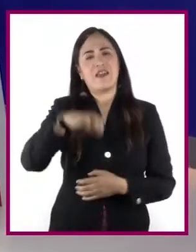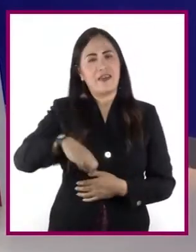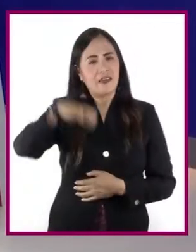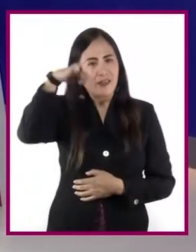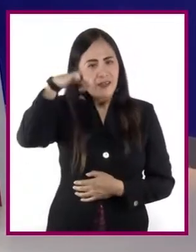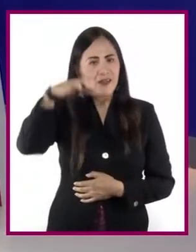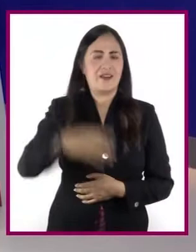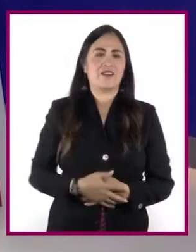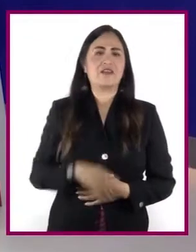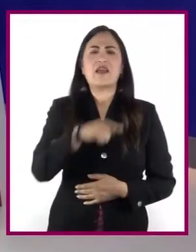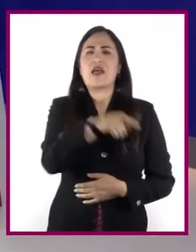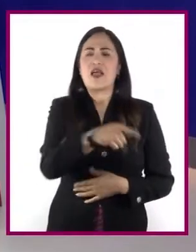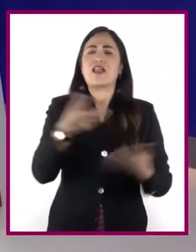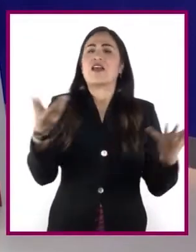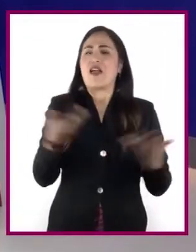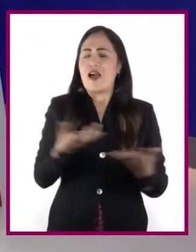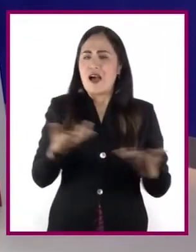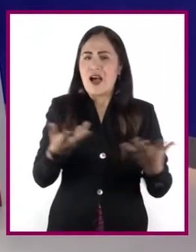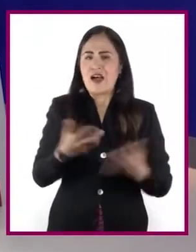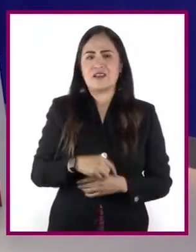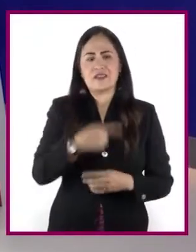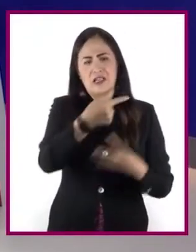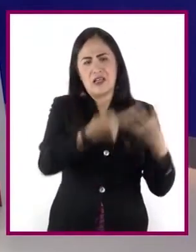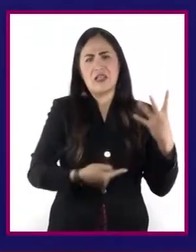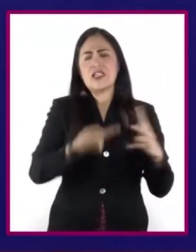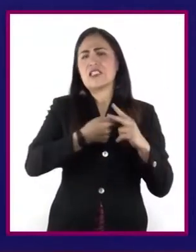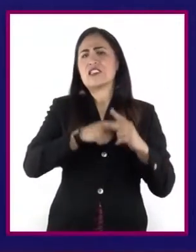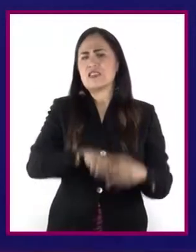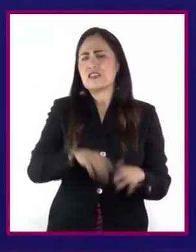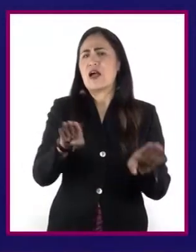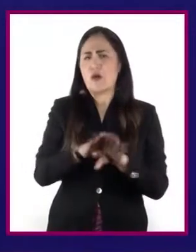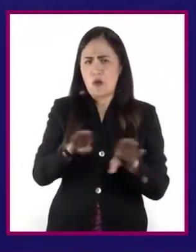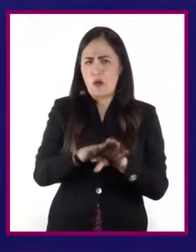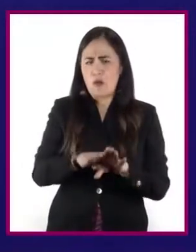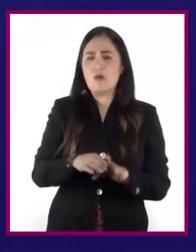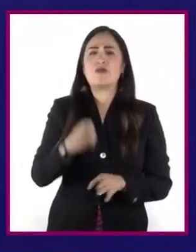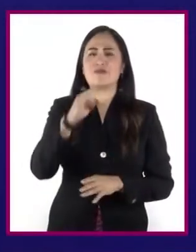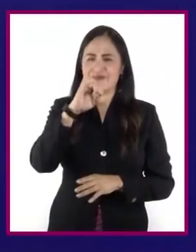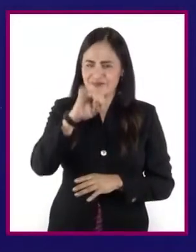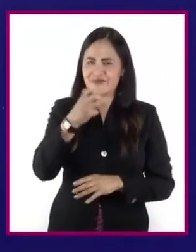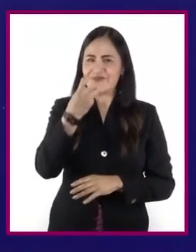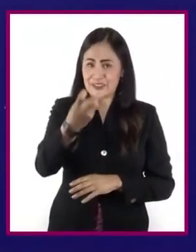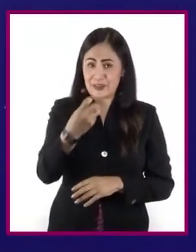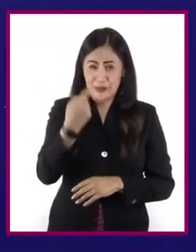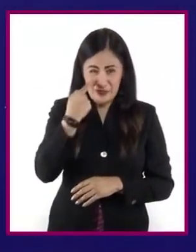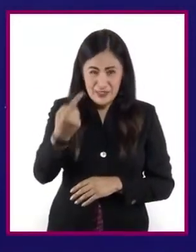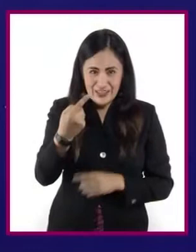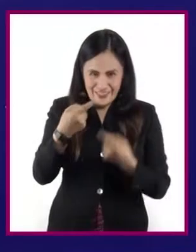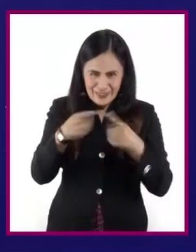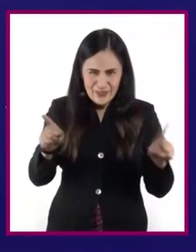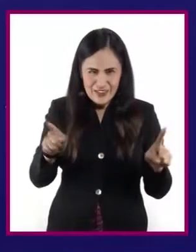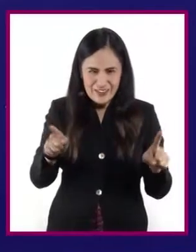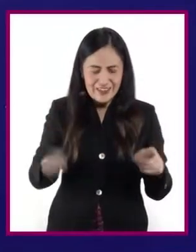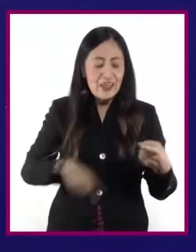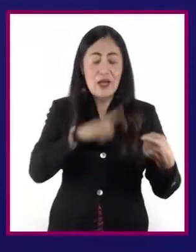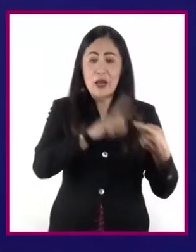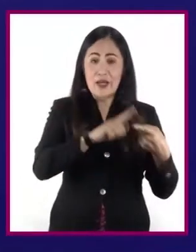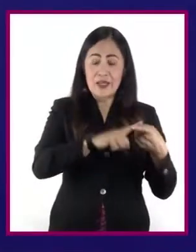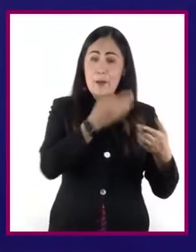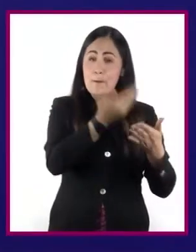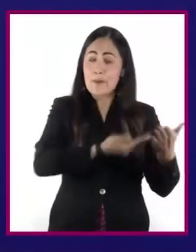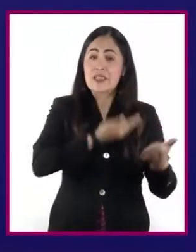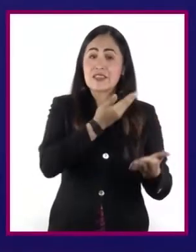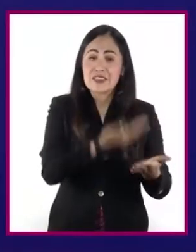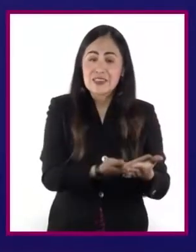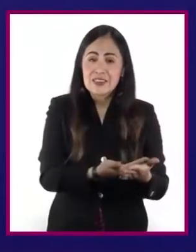edad, qué hace y cuáles fueron sus inicios. Así es. ¿Notan la diferencia? En este caso, la presentación